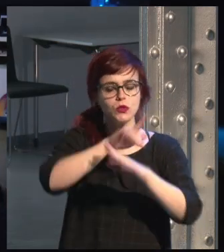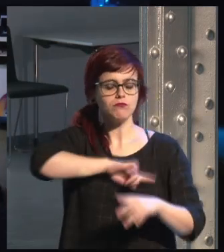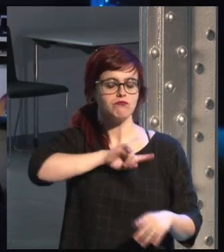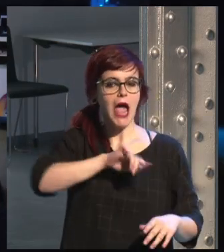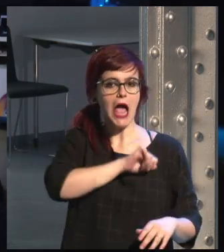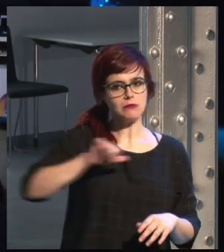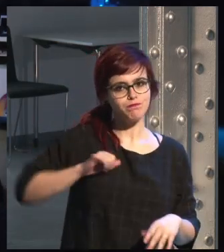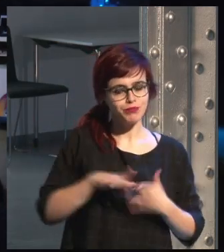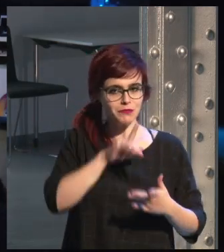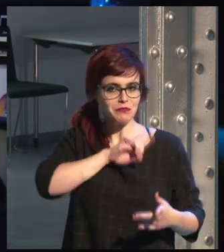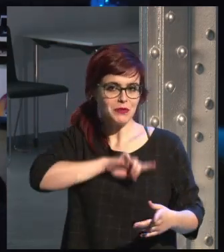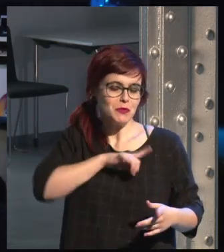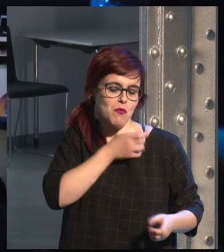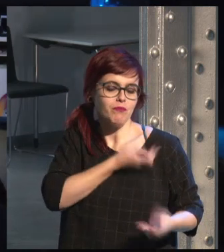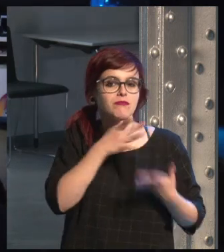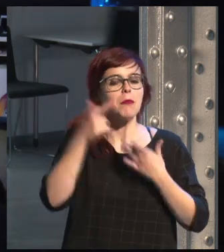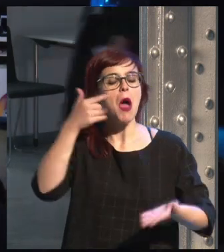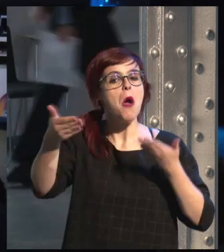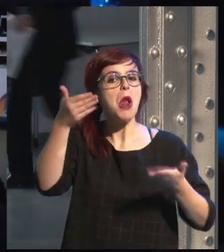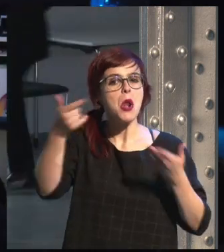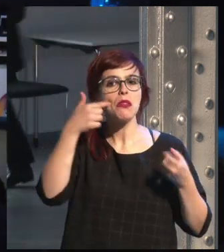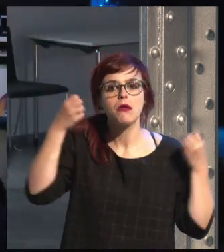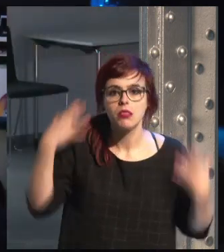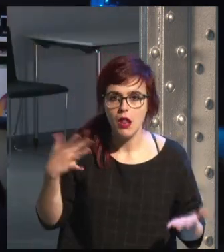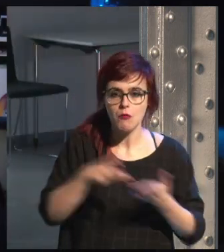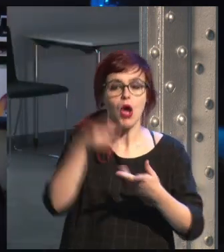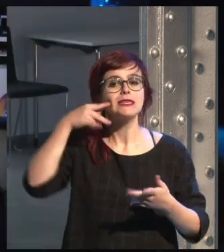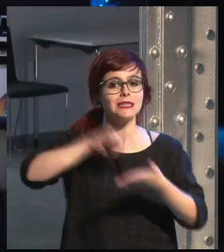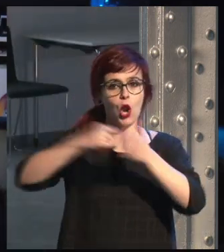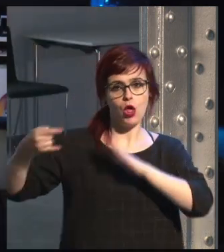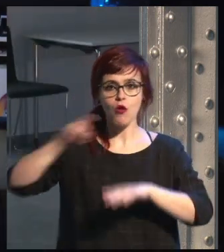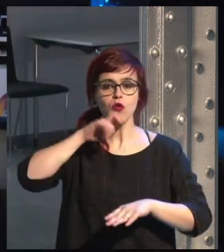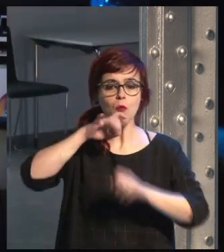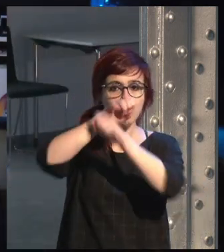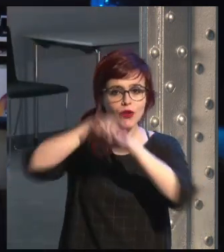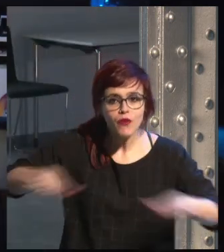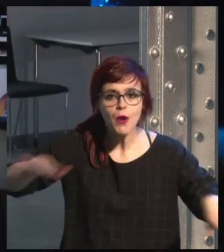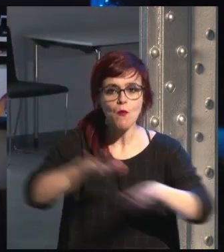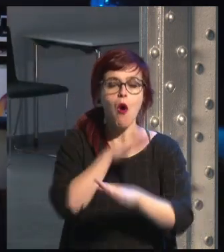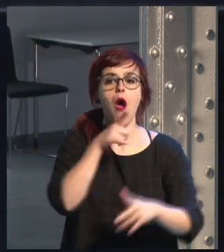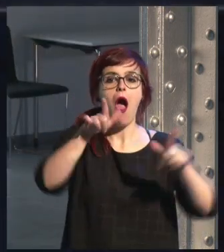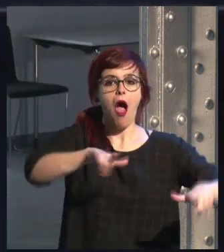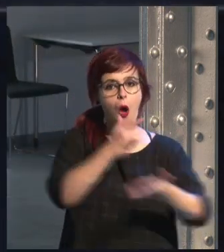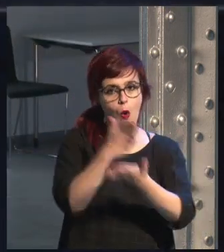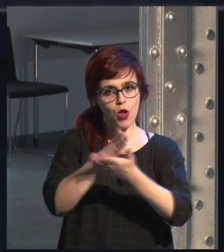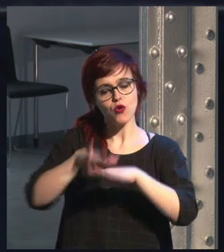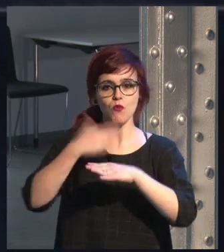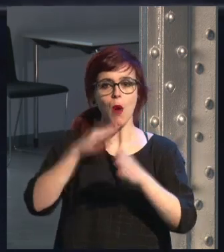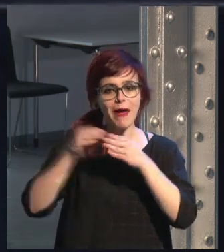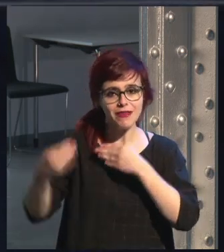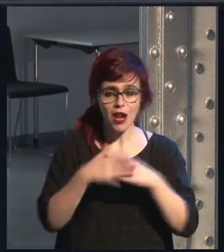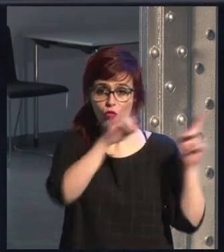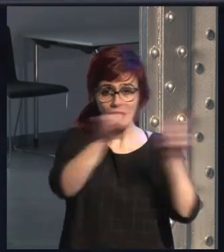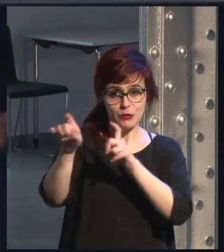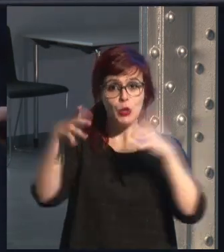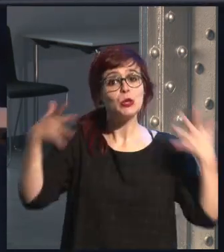vosotros mismos, bueno, pues una valoración de todo lo que esta tecnología puede aportar en el aula como material educativo. Así que